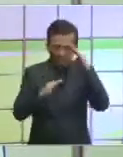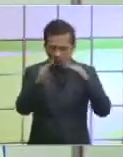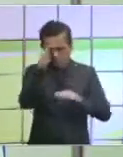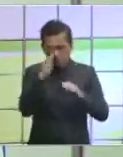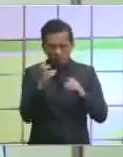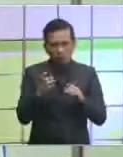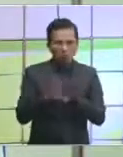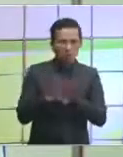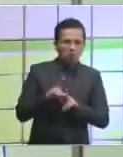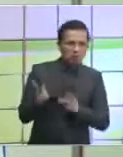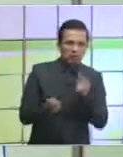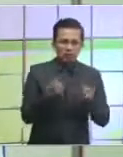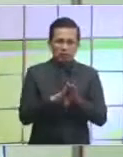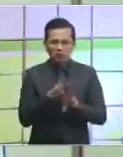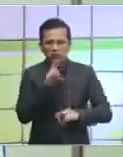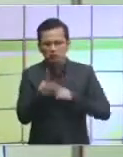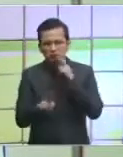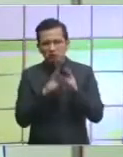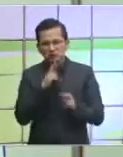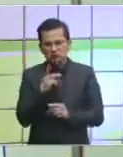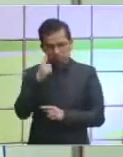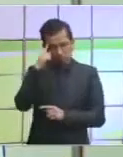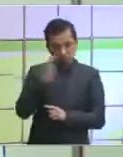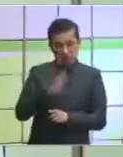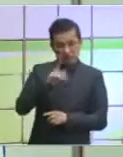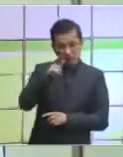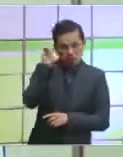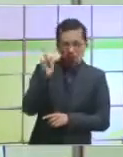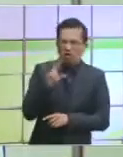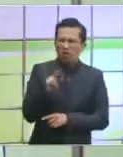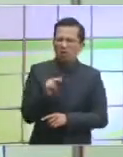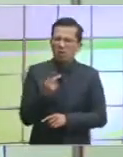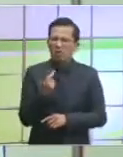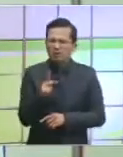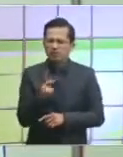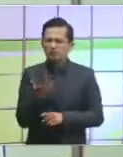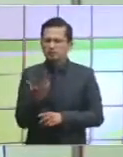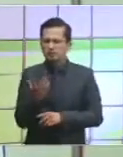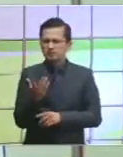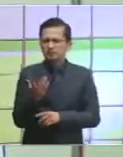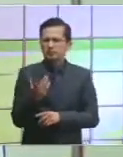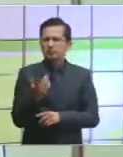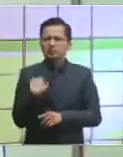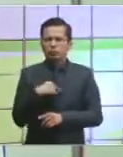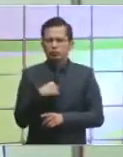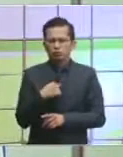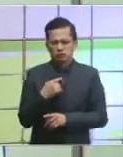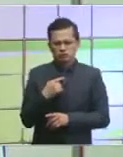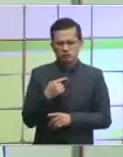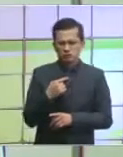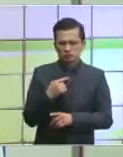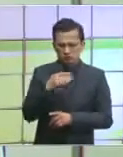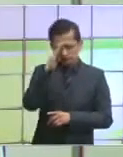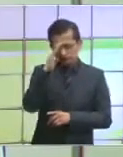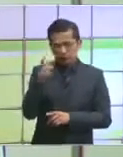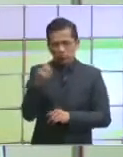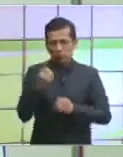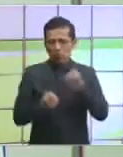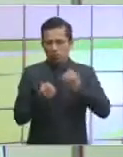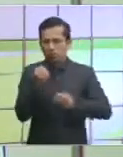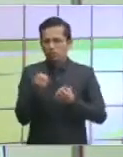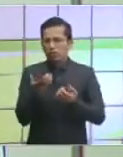respuesta del otro a cada uno esté muy mal pero sí cuando dice bueno qué cosas puede hacer la la corte